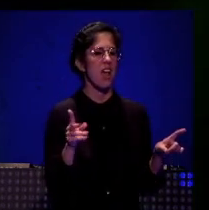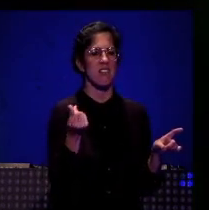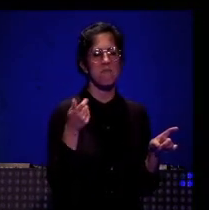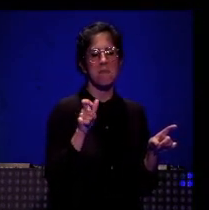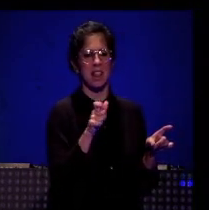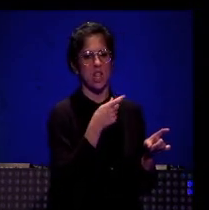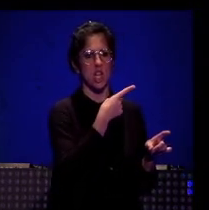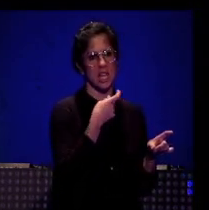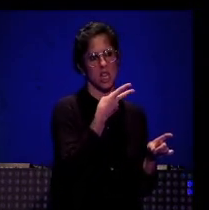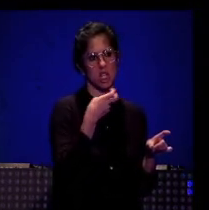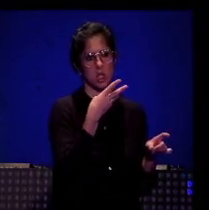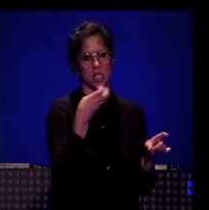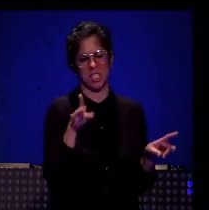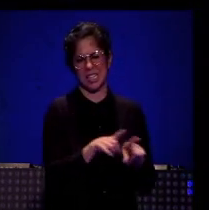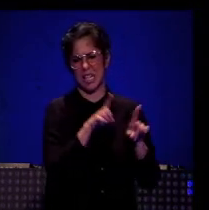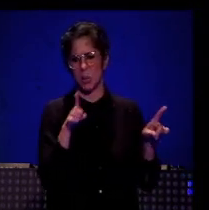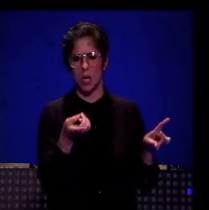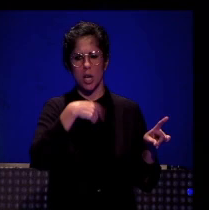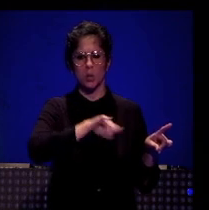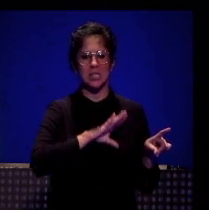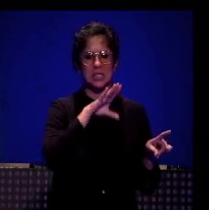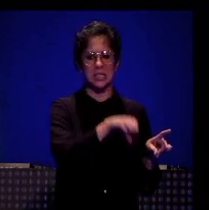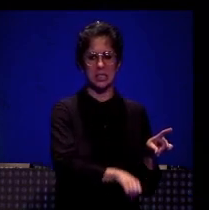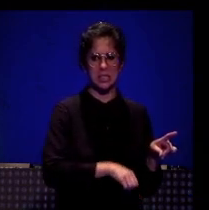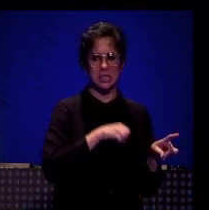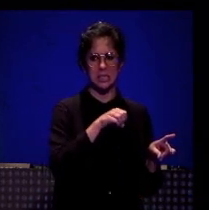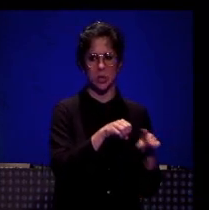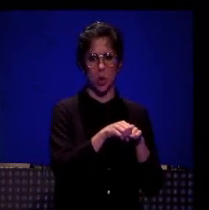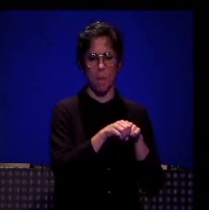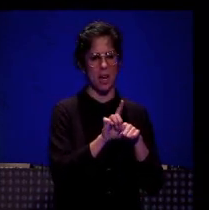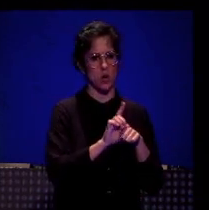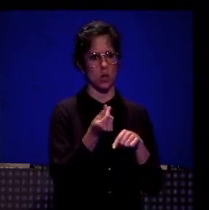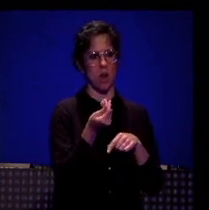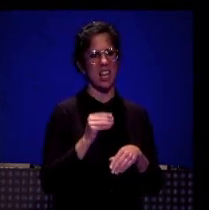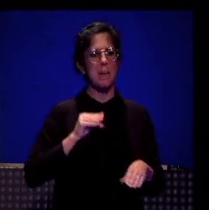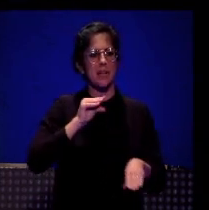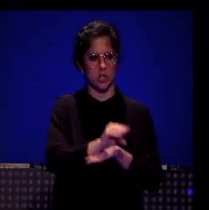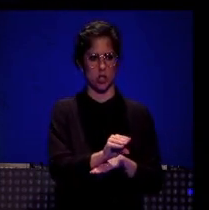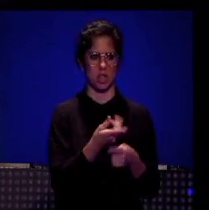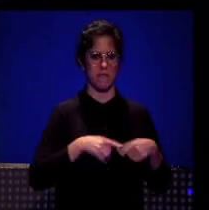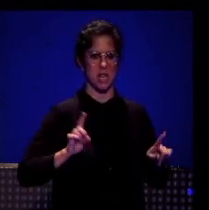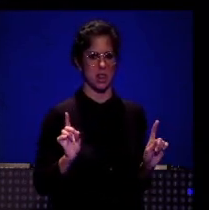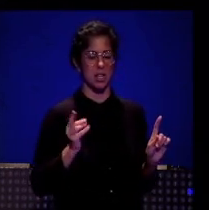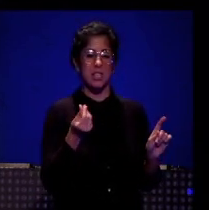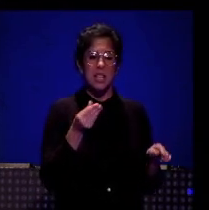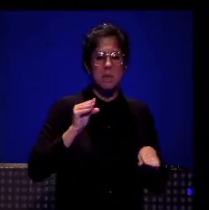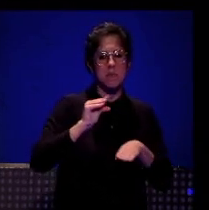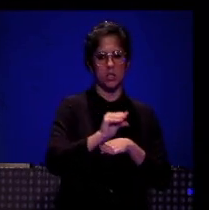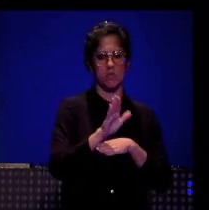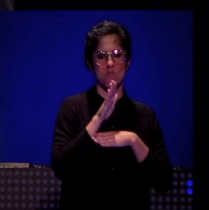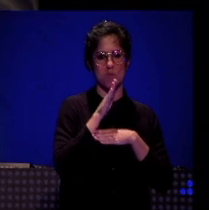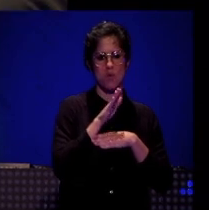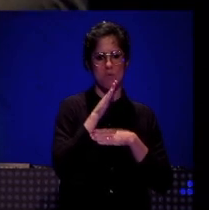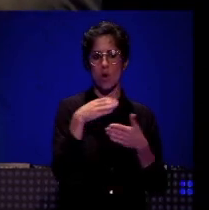trescientos da igual no había hecho una compra había realizado una inversión una inversión porque lo tenéis todo muy muy